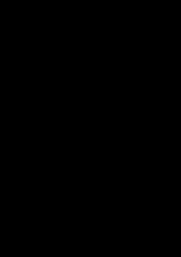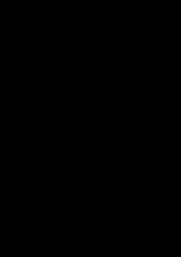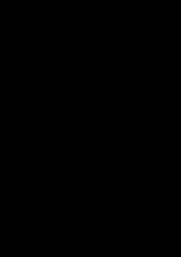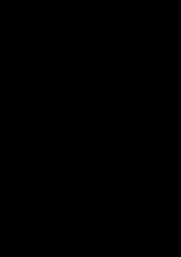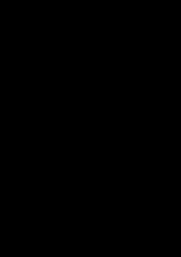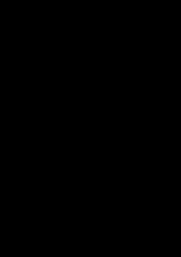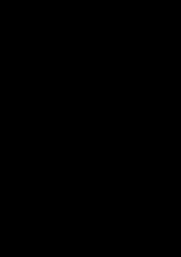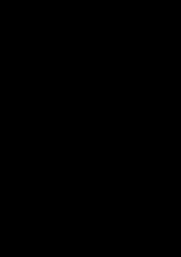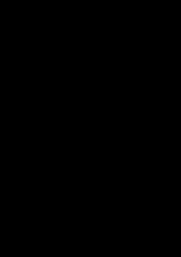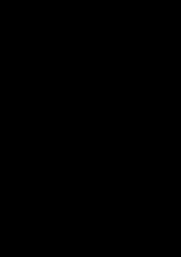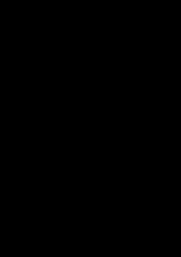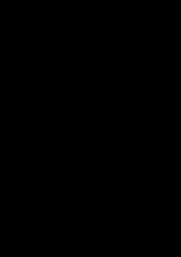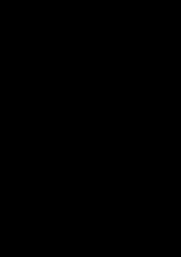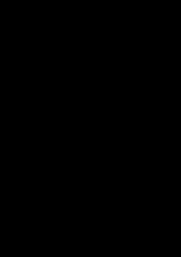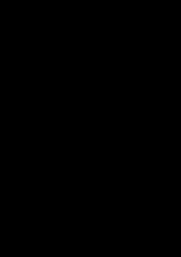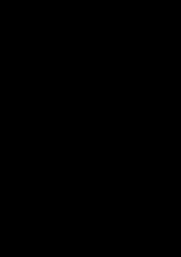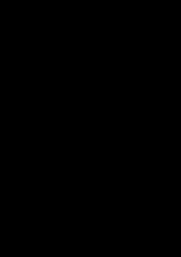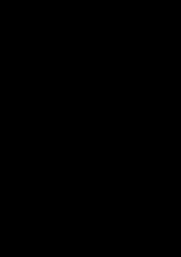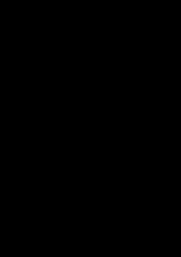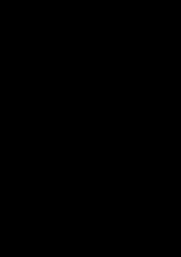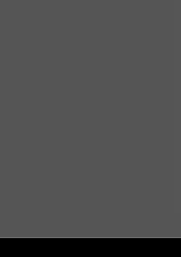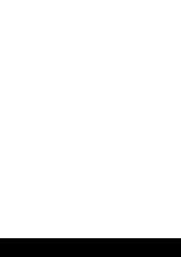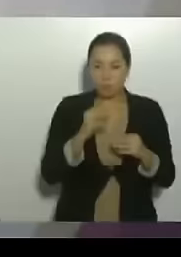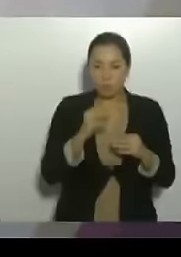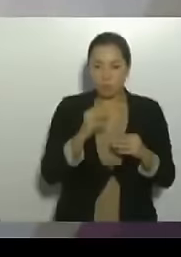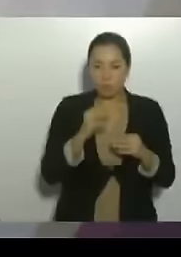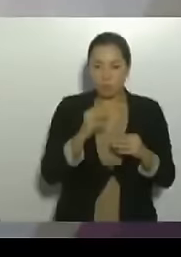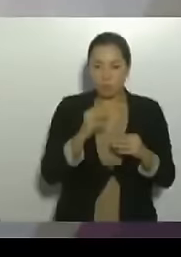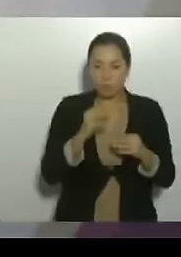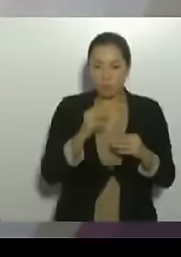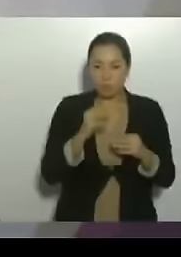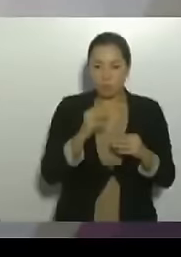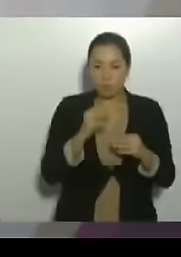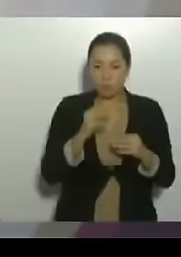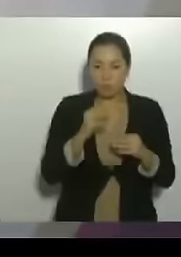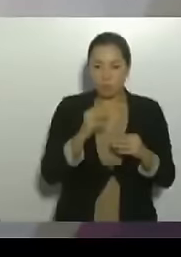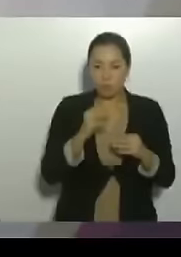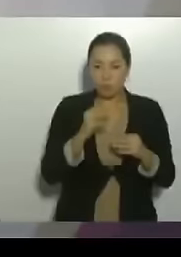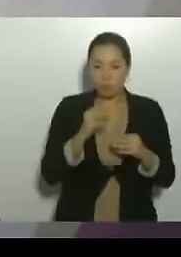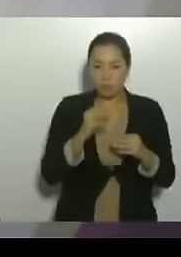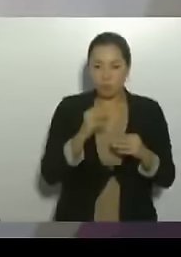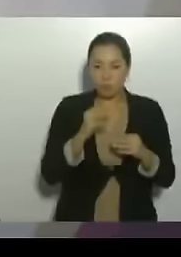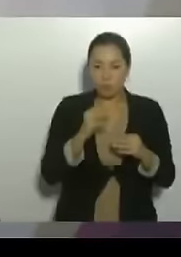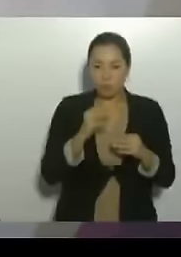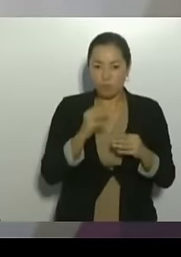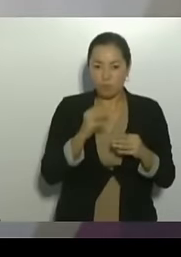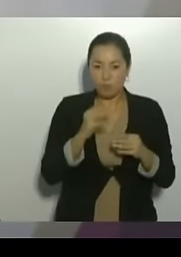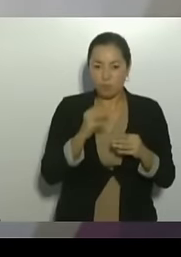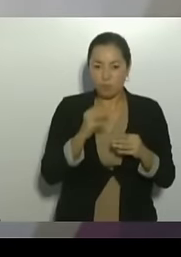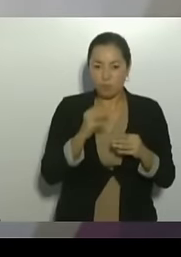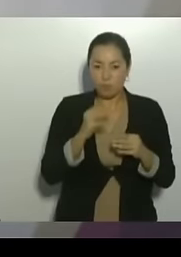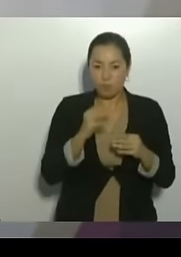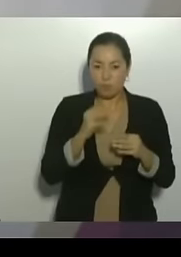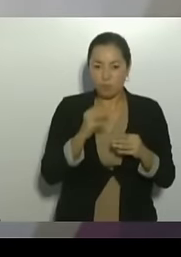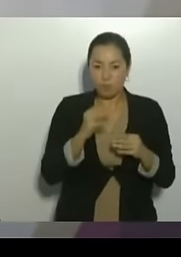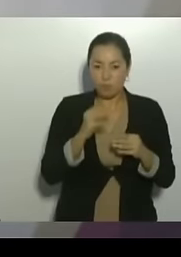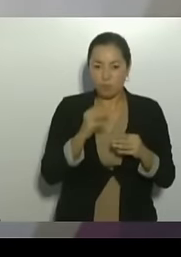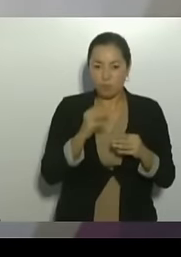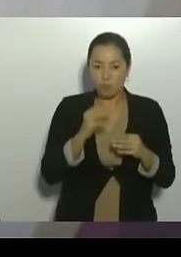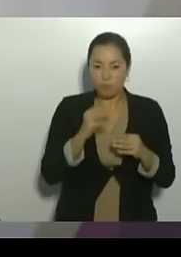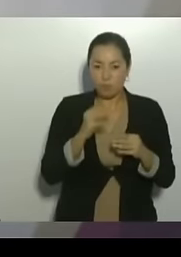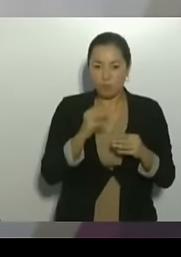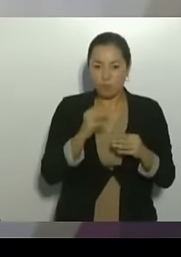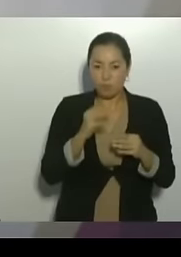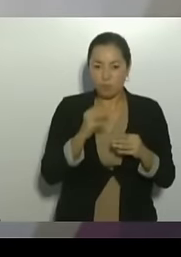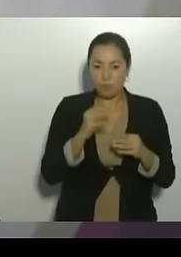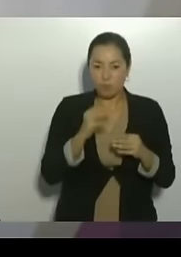prácticamente de la basura donde nos dejaron los antiguos políticos y podernos posicionar al nivel de cualquier país de Gran potencia mundial